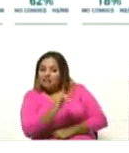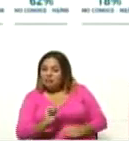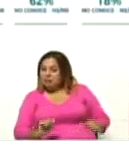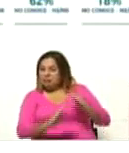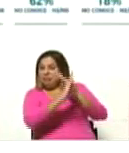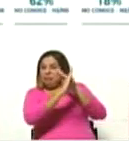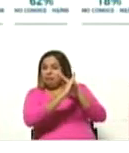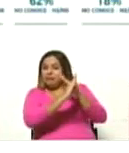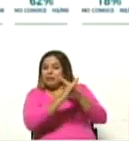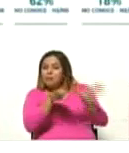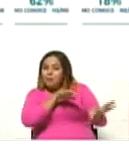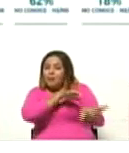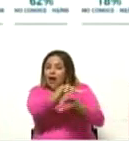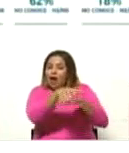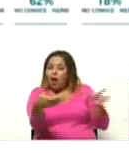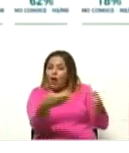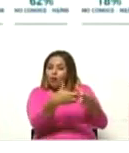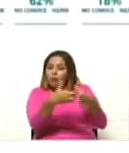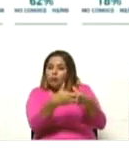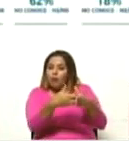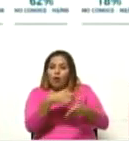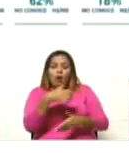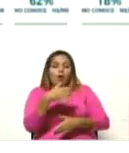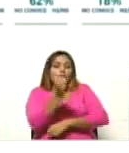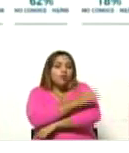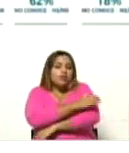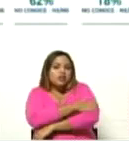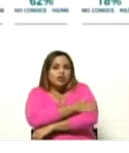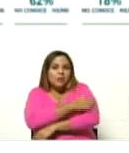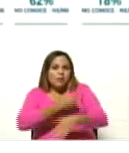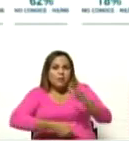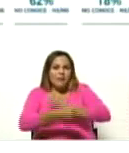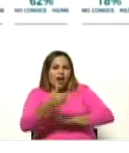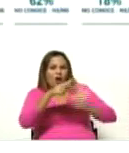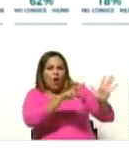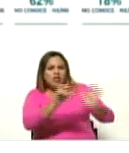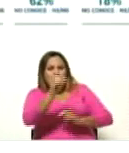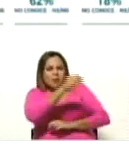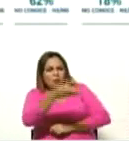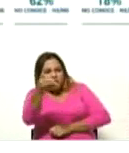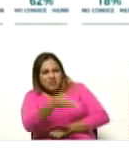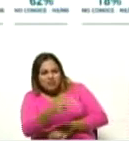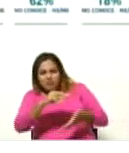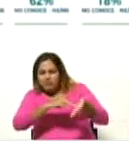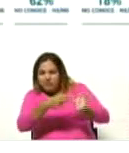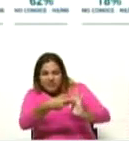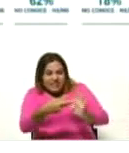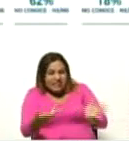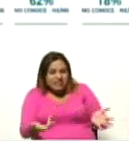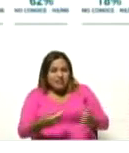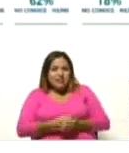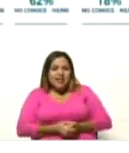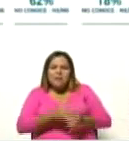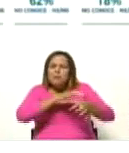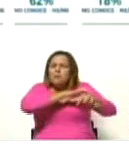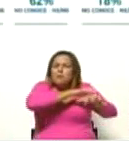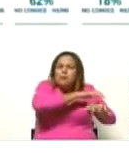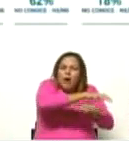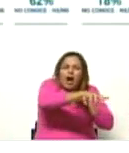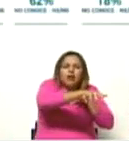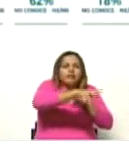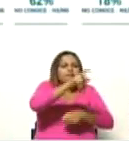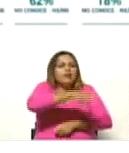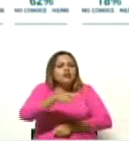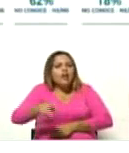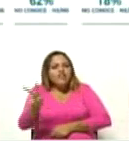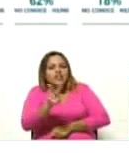de la mayoría de los dirigentes de oposición alcanza más del 80%. Eso quiere decir que la gran mayoría de los venezolanos,